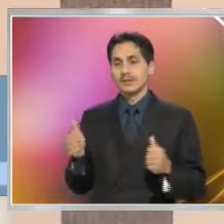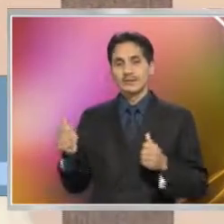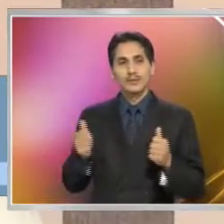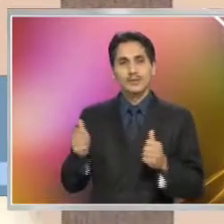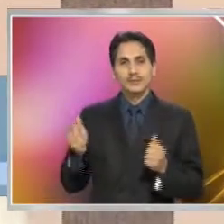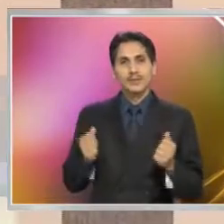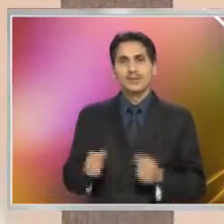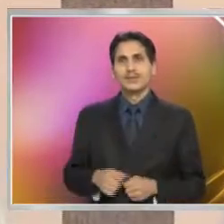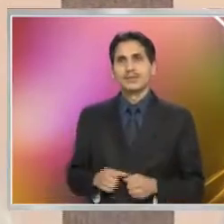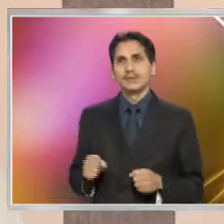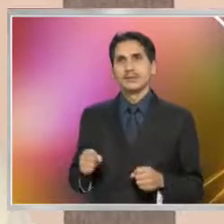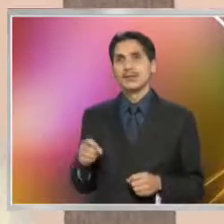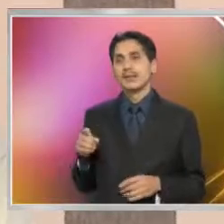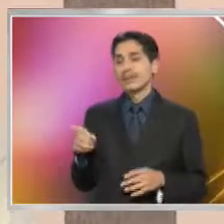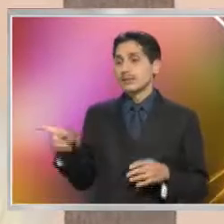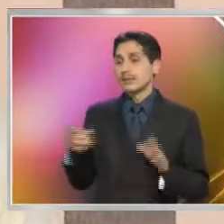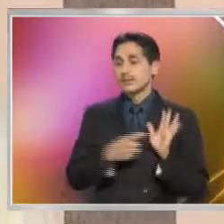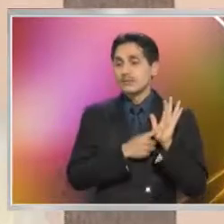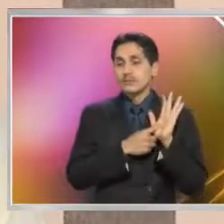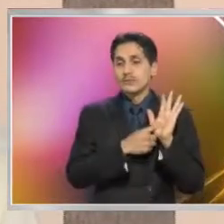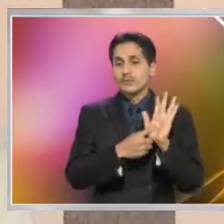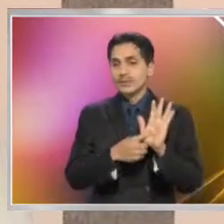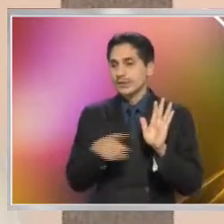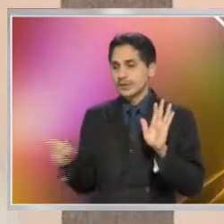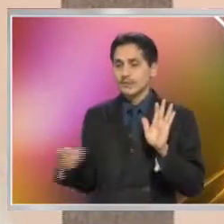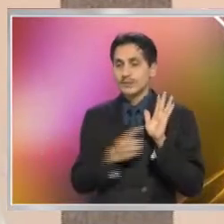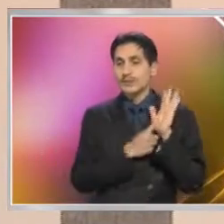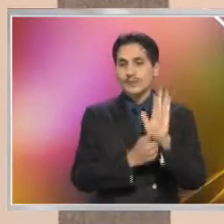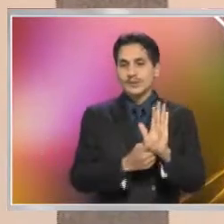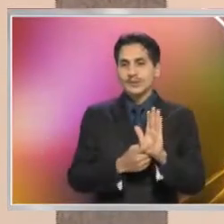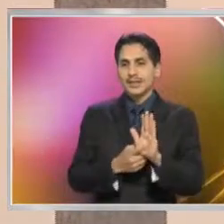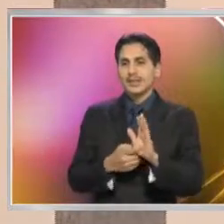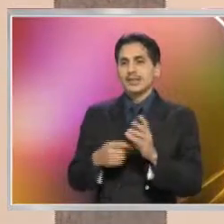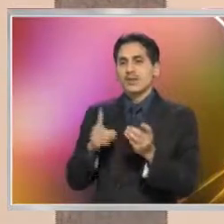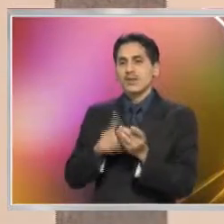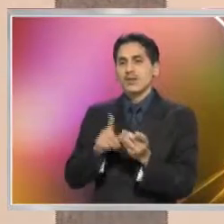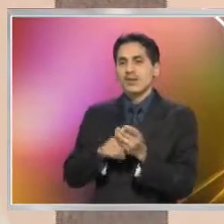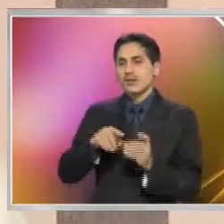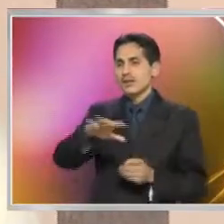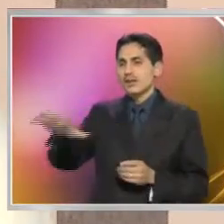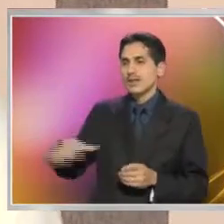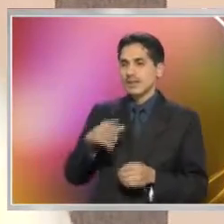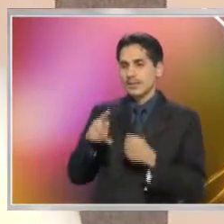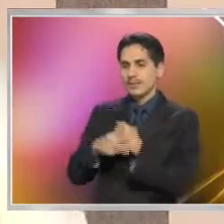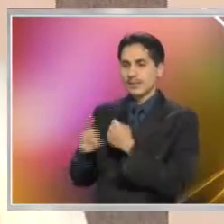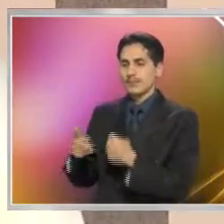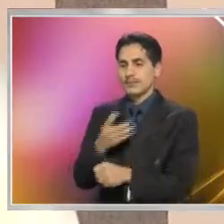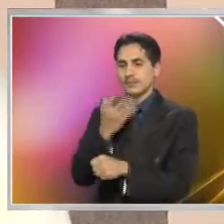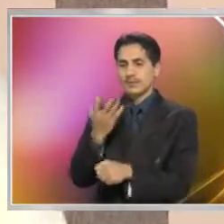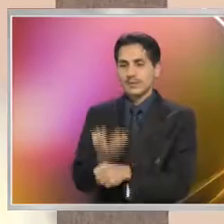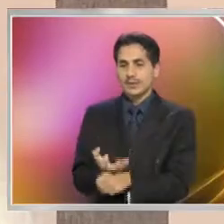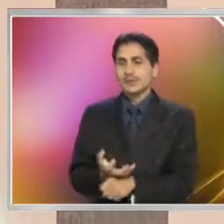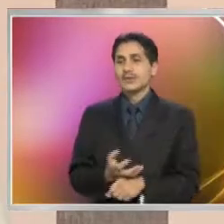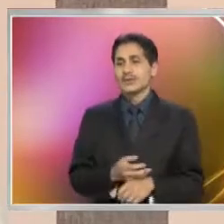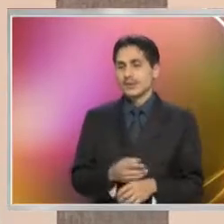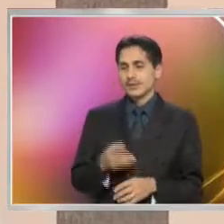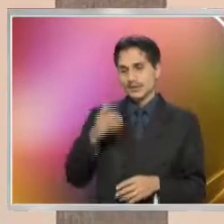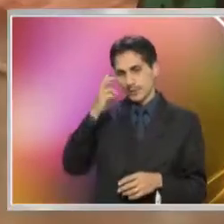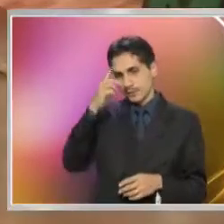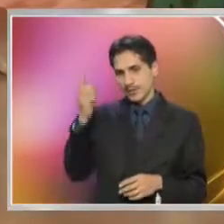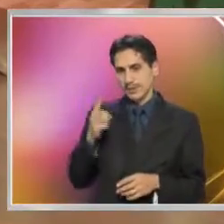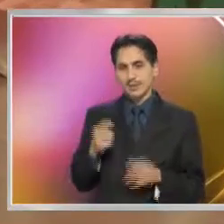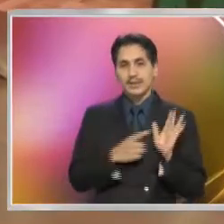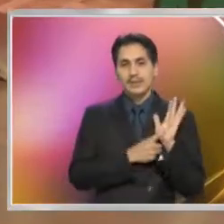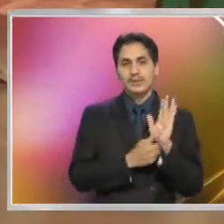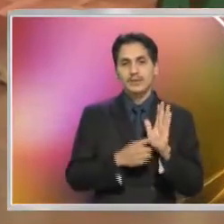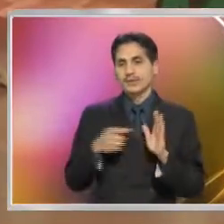sus niñas de Gabriel, se van a participar a la Mundial allá en Estados Unidos. Wow. Y pues bueno, es el único mexicano que va por segunda ocasión además a participar y a dejar